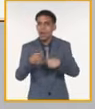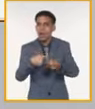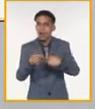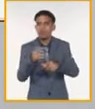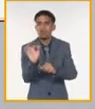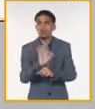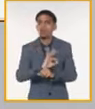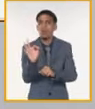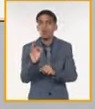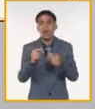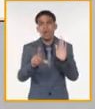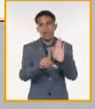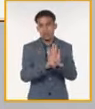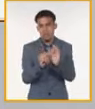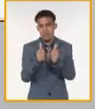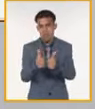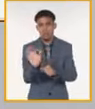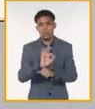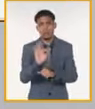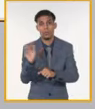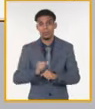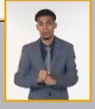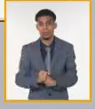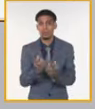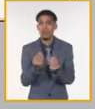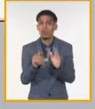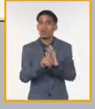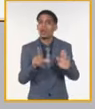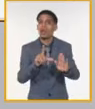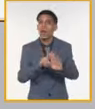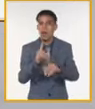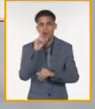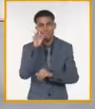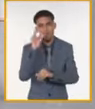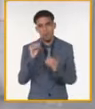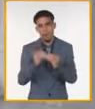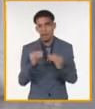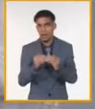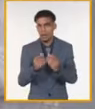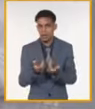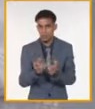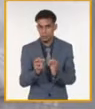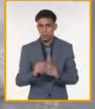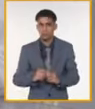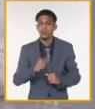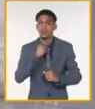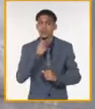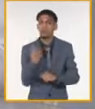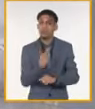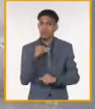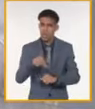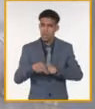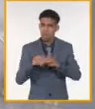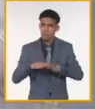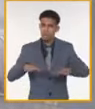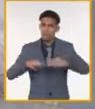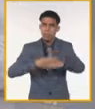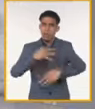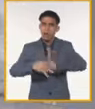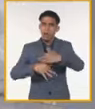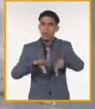marco de la legalidad Entonces cuando se habla de una Cruzada no es contra las formas de gestión Estatal